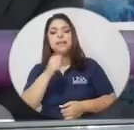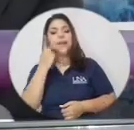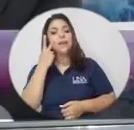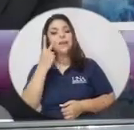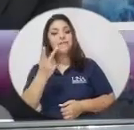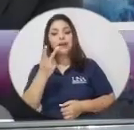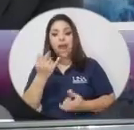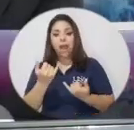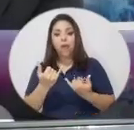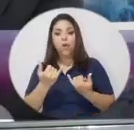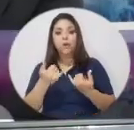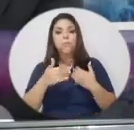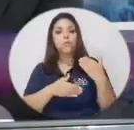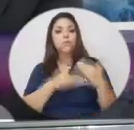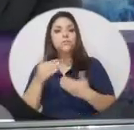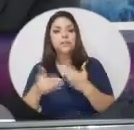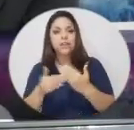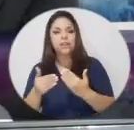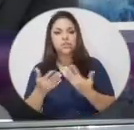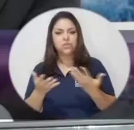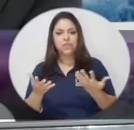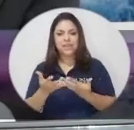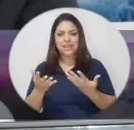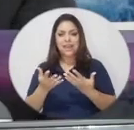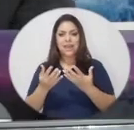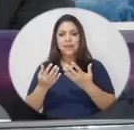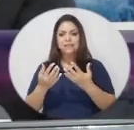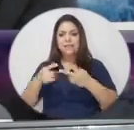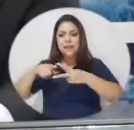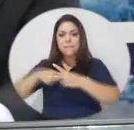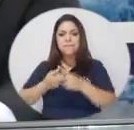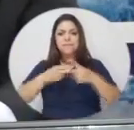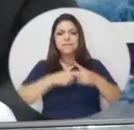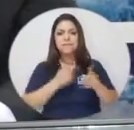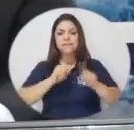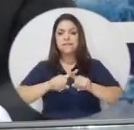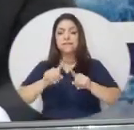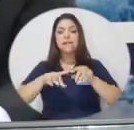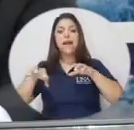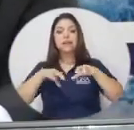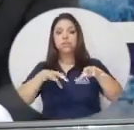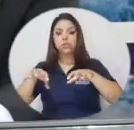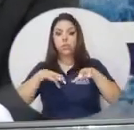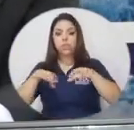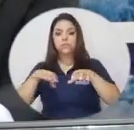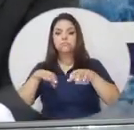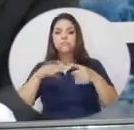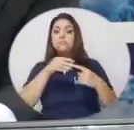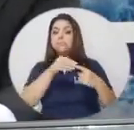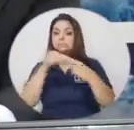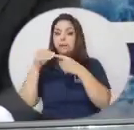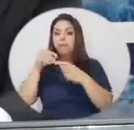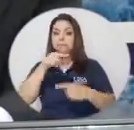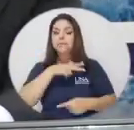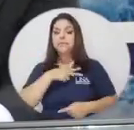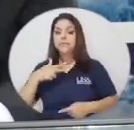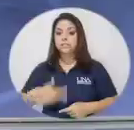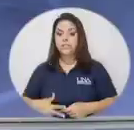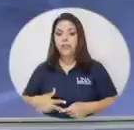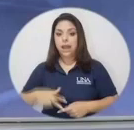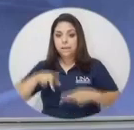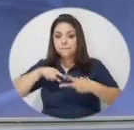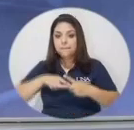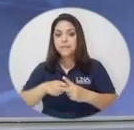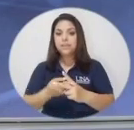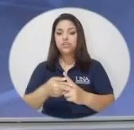en un proceso en el cual precisamente el surgimiento de otros actores, especialmente de China, a partir del inicio de este